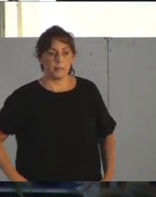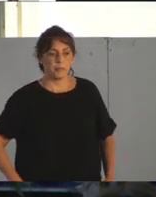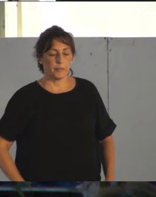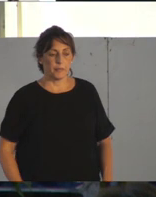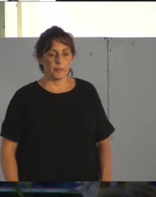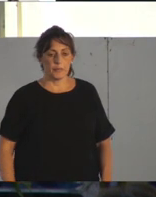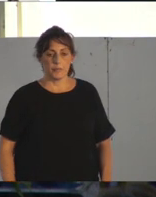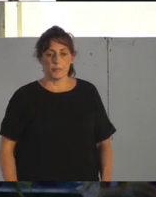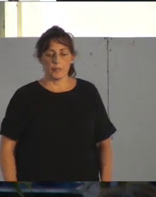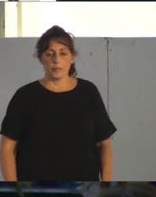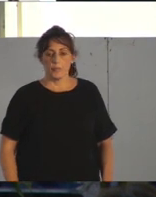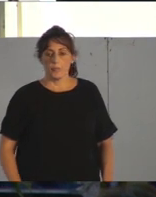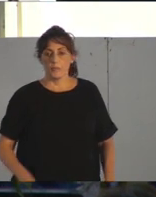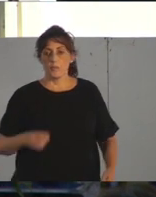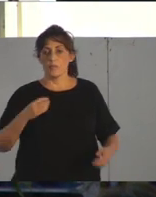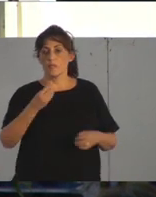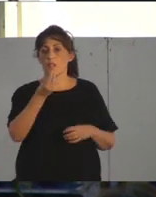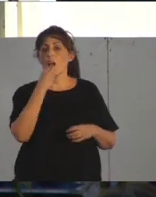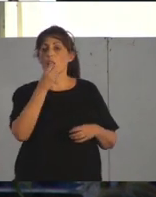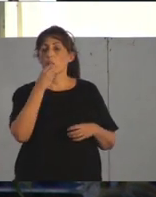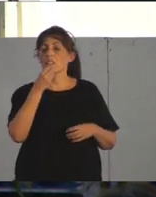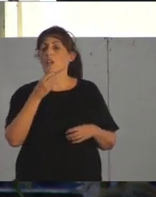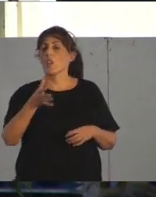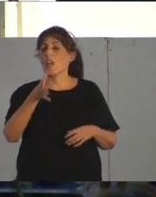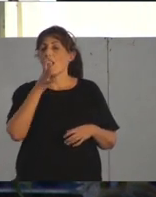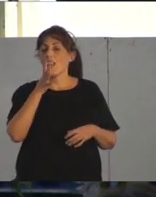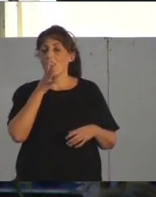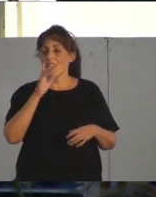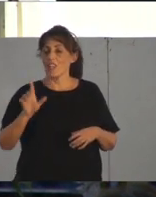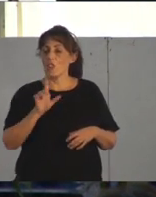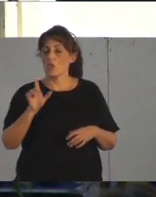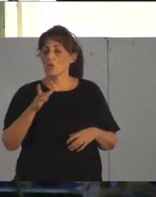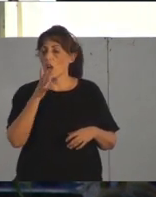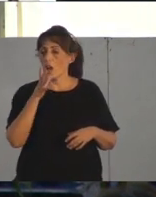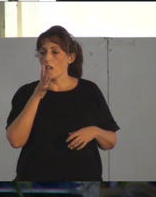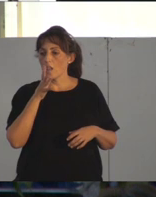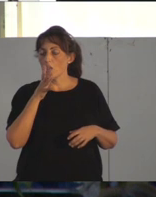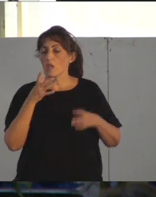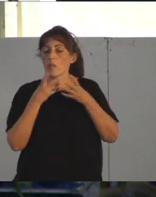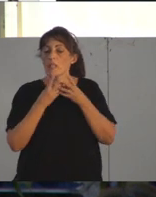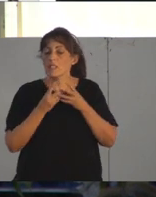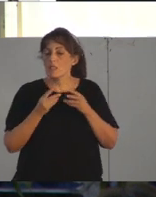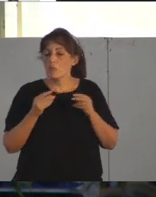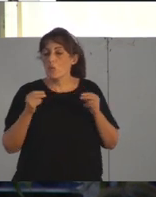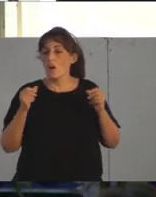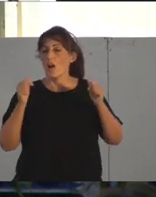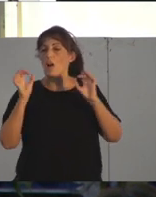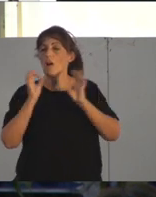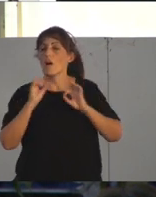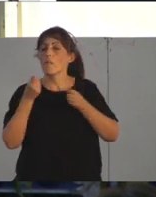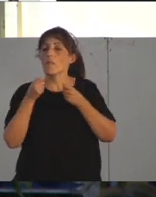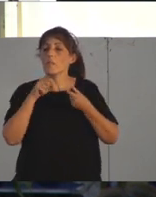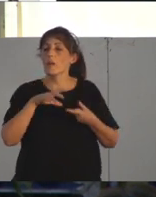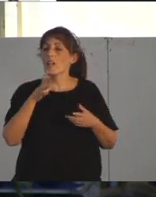La adaptación de los alimentos con los líquidos. Los líquidos tenéis que pensar que en cuanto más clarito, cuanto más se parezca al agua,